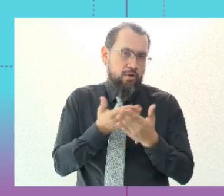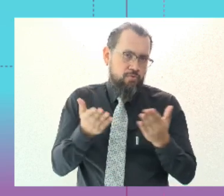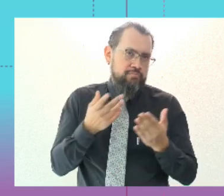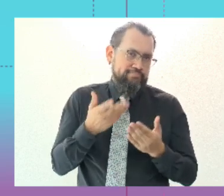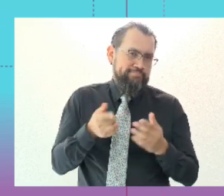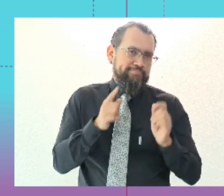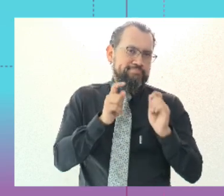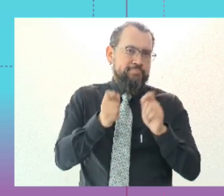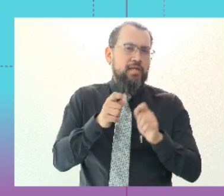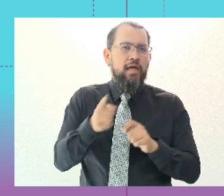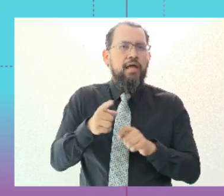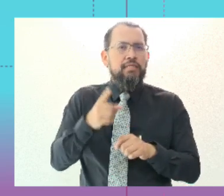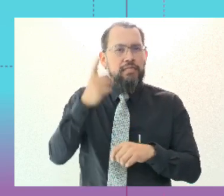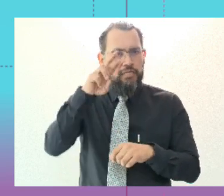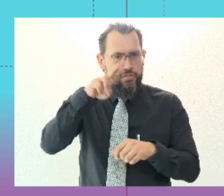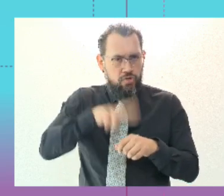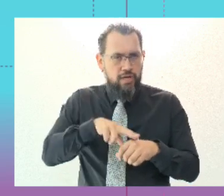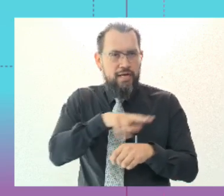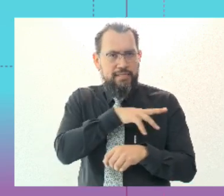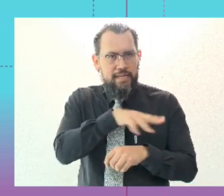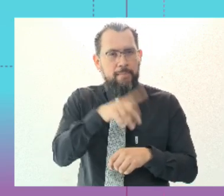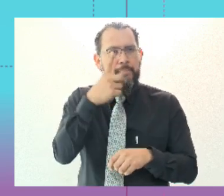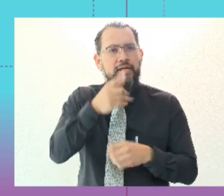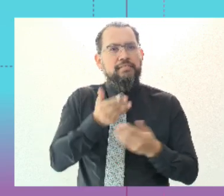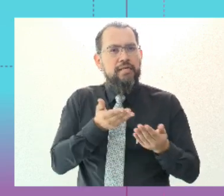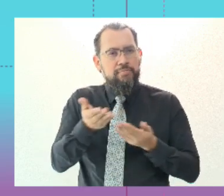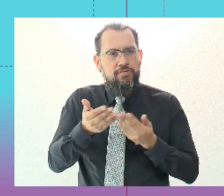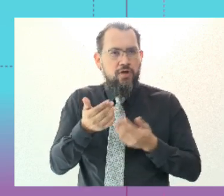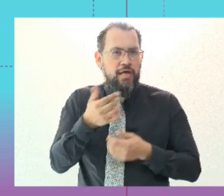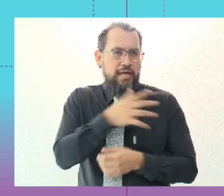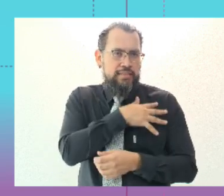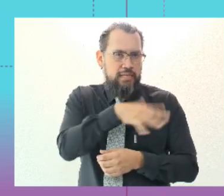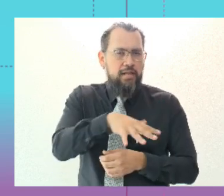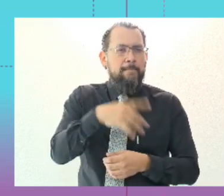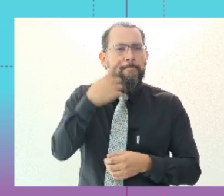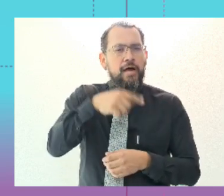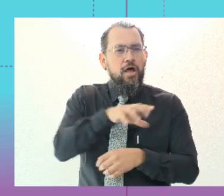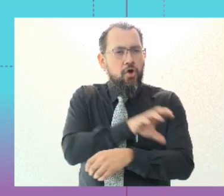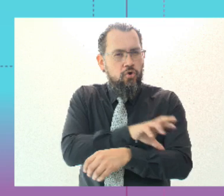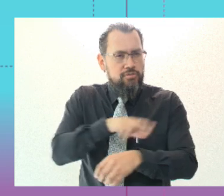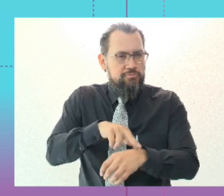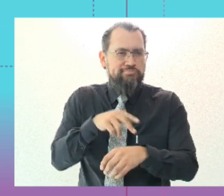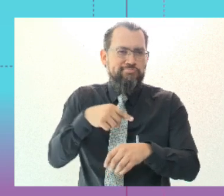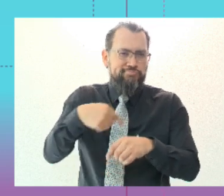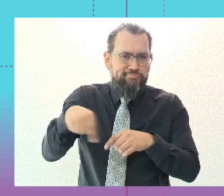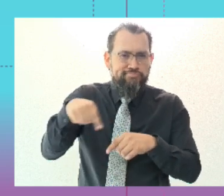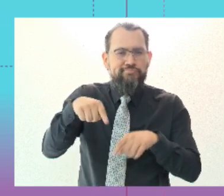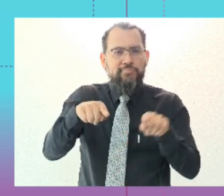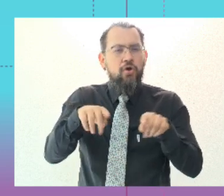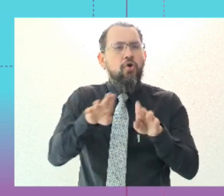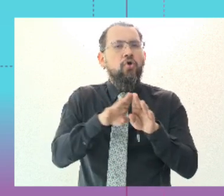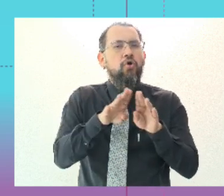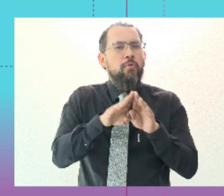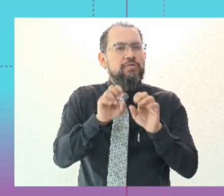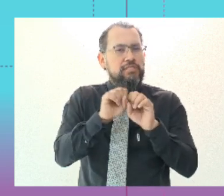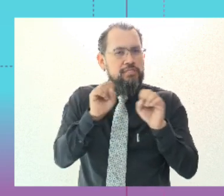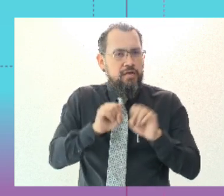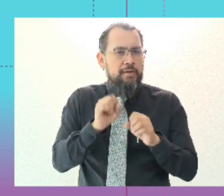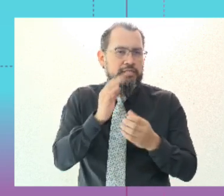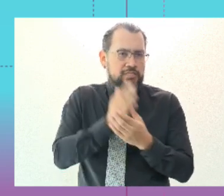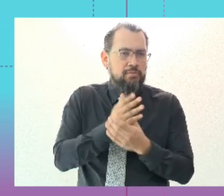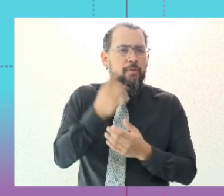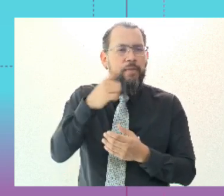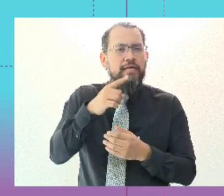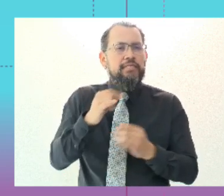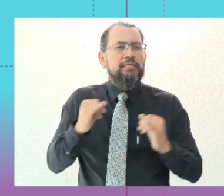General Adjunta de Servicios Materiales y Servicios Generales, coordinando el funcionamiento y consolidación del Sistema Institucional de Archivos del Instituto